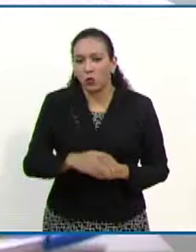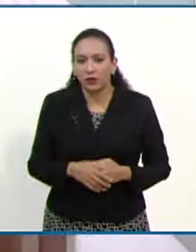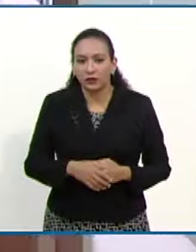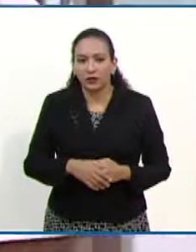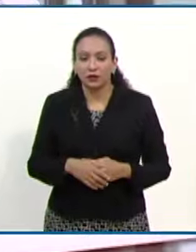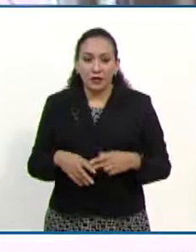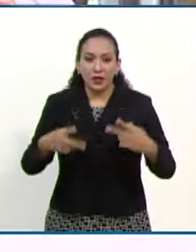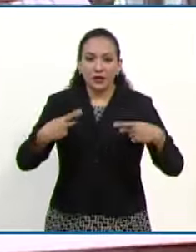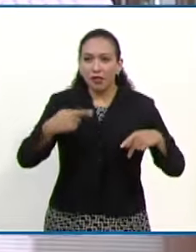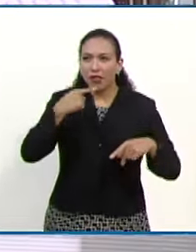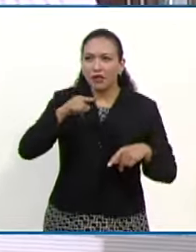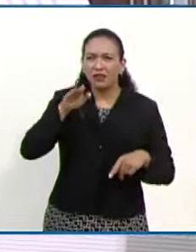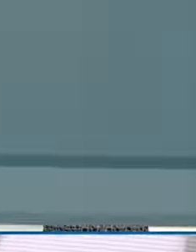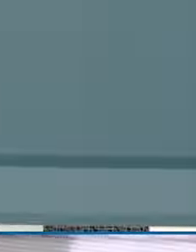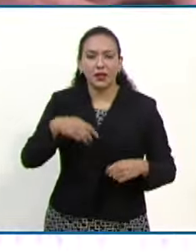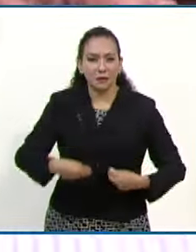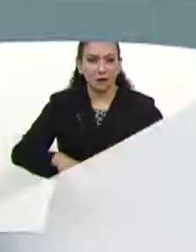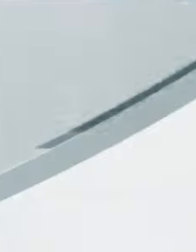ambiente sano.